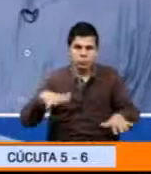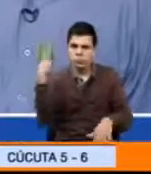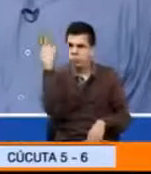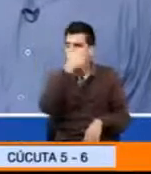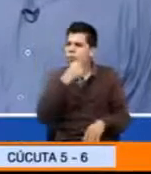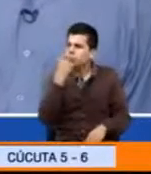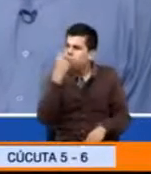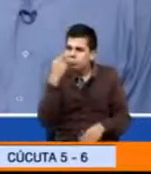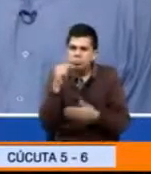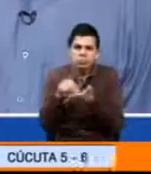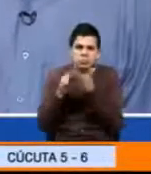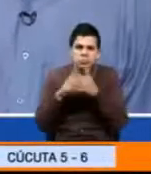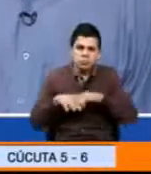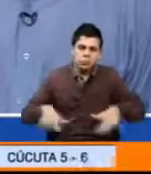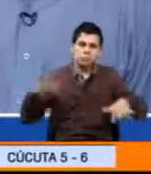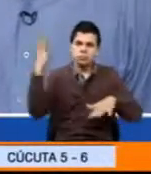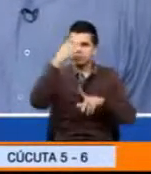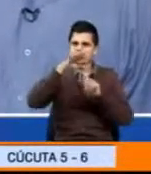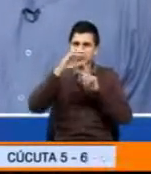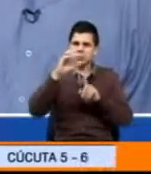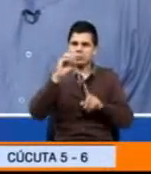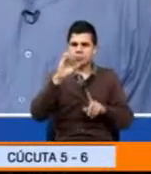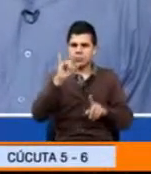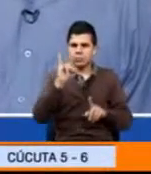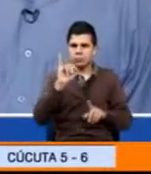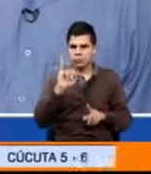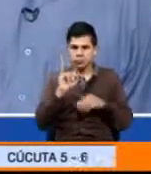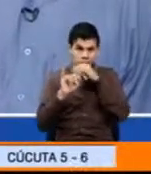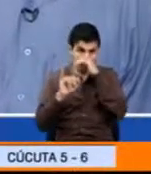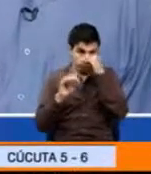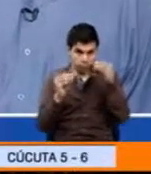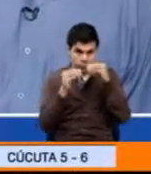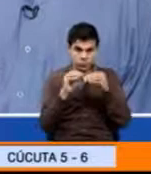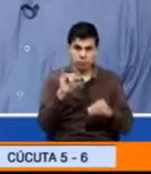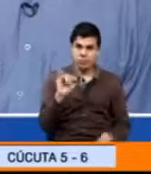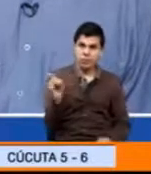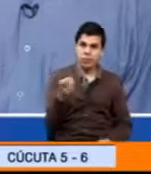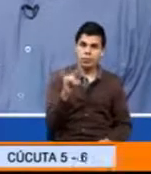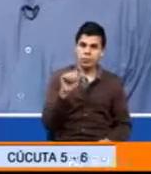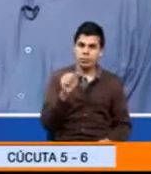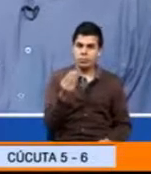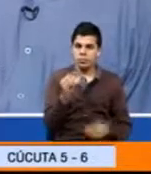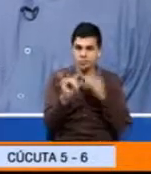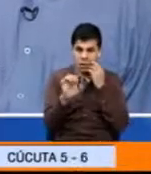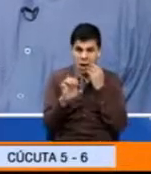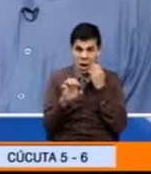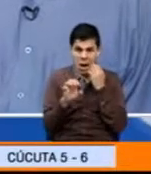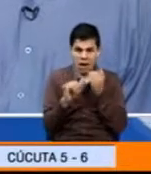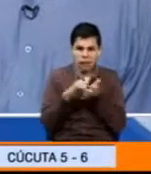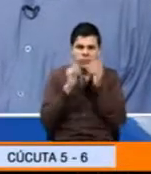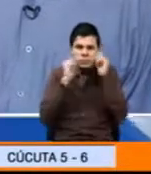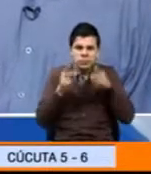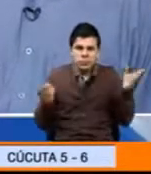belleza escénica que está presente en el Parque del Cocuy. También tenemos el Santuario Iguaque en Villa de Leyva, que pues con una cantidad mucho menor de